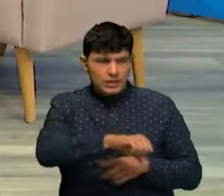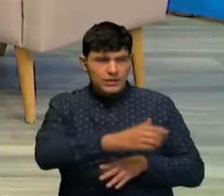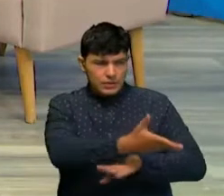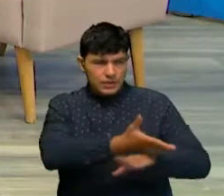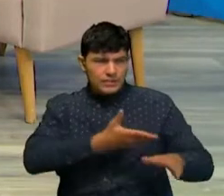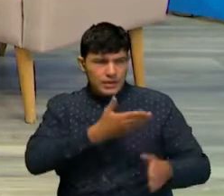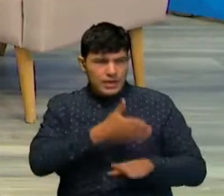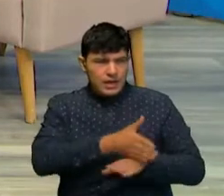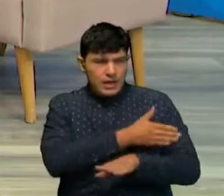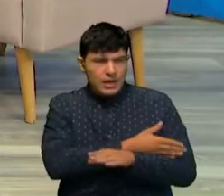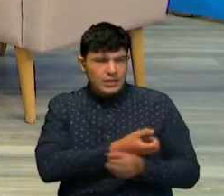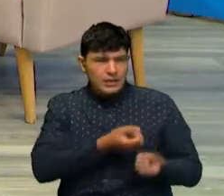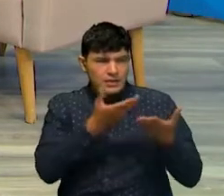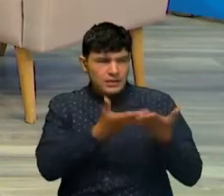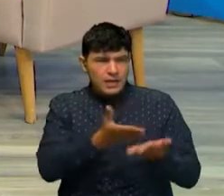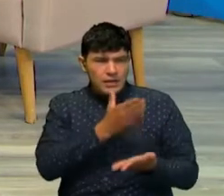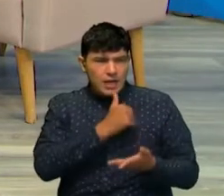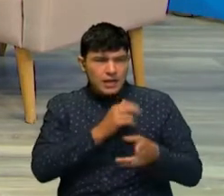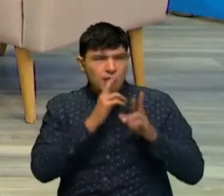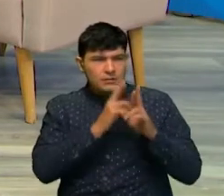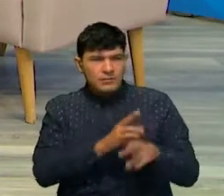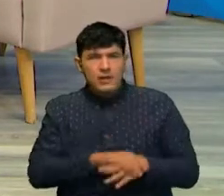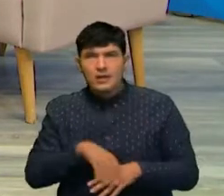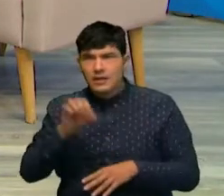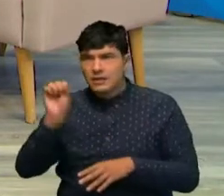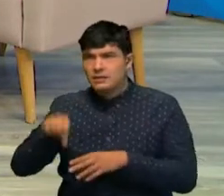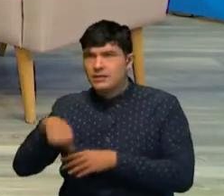que él ya entregó y que no le han respondido. Ah, bueno, ahí ya está.